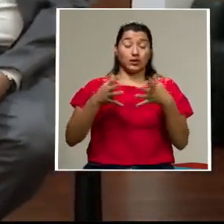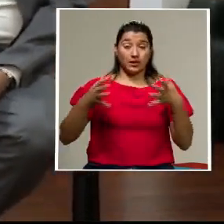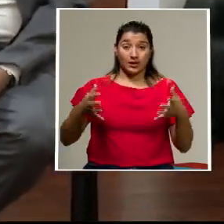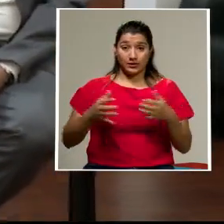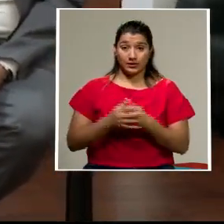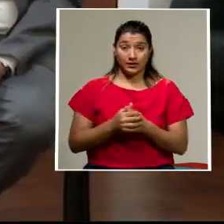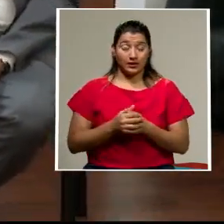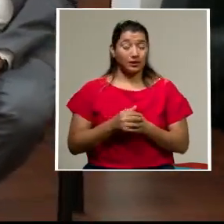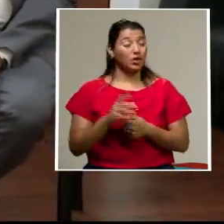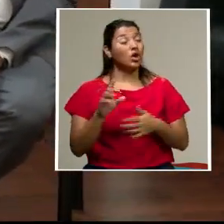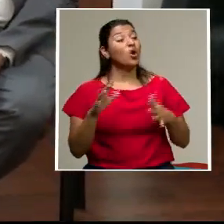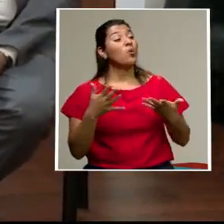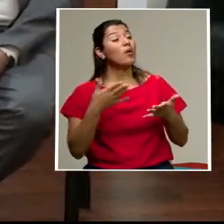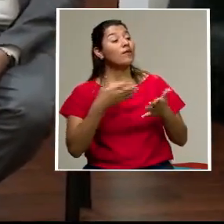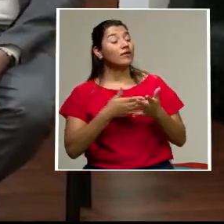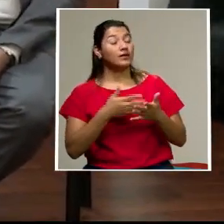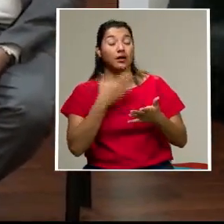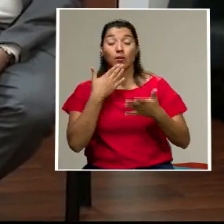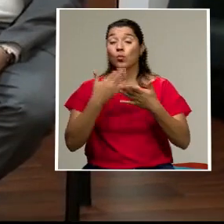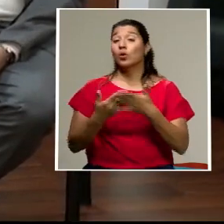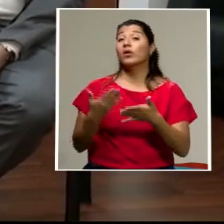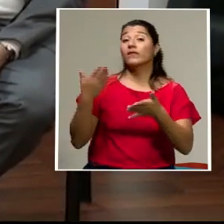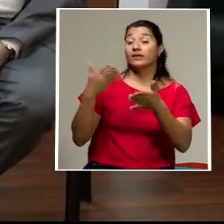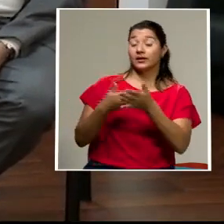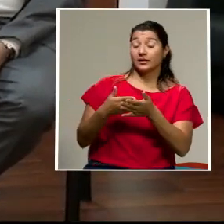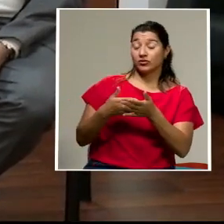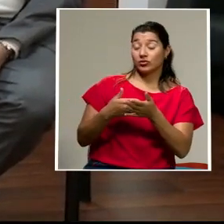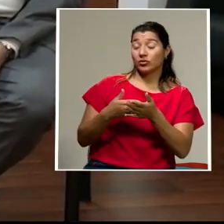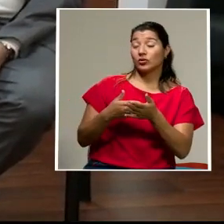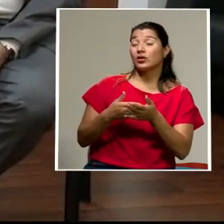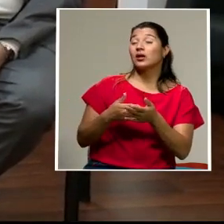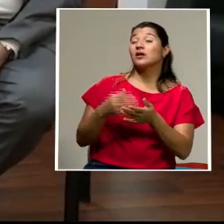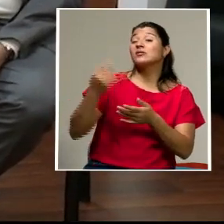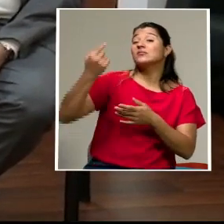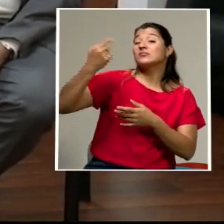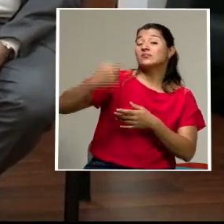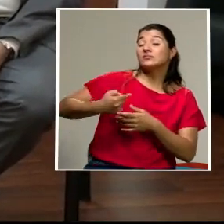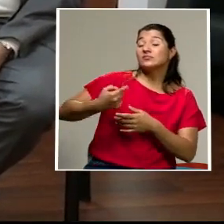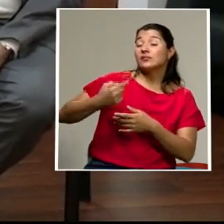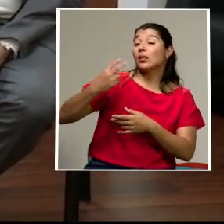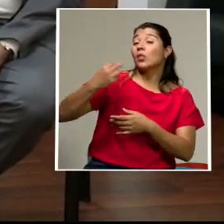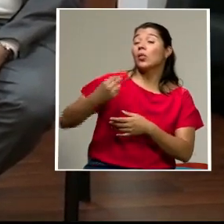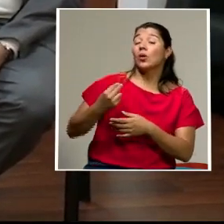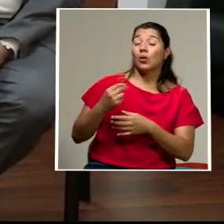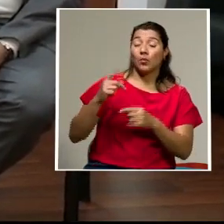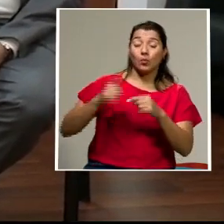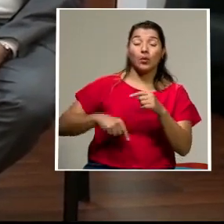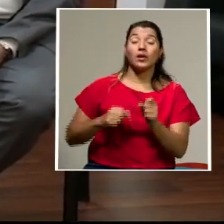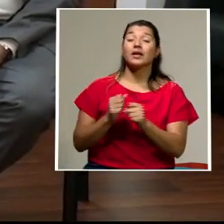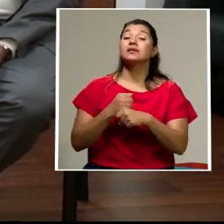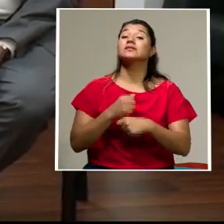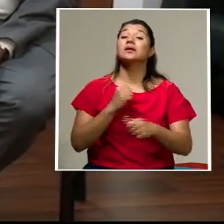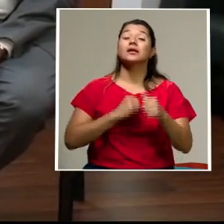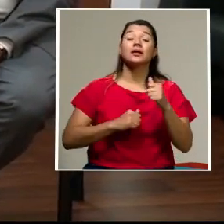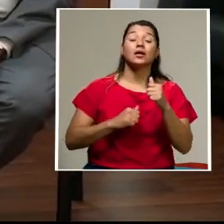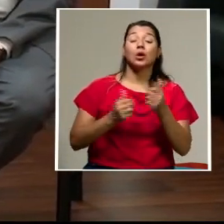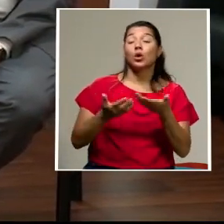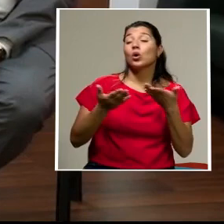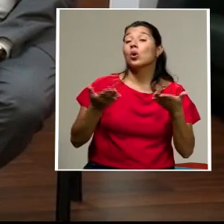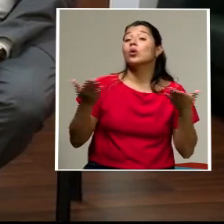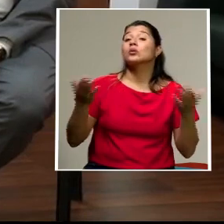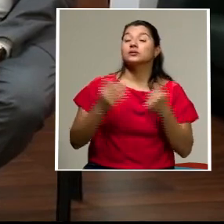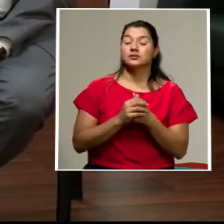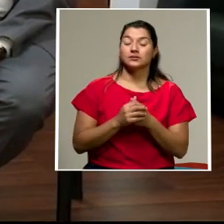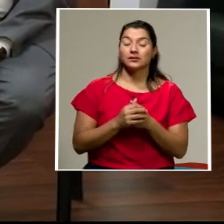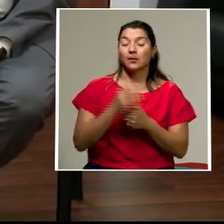¿Dónde estaría la afectación? La afectación, en primer lugar, en la imposición de directrices, de reglamentos que podrían